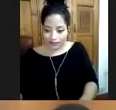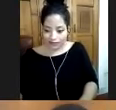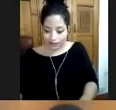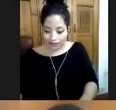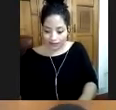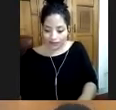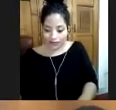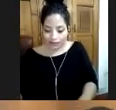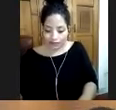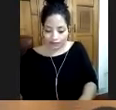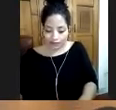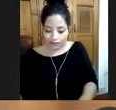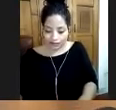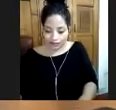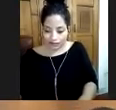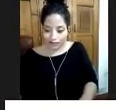hijos.